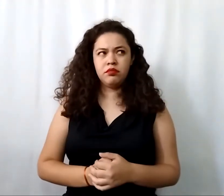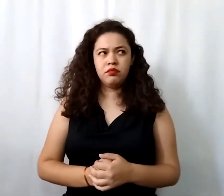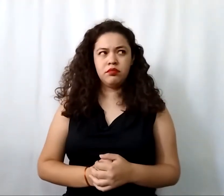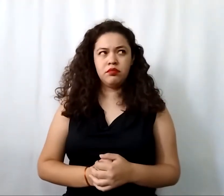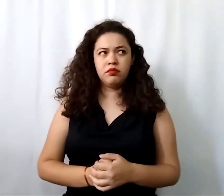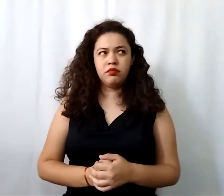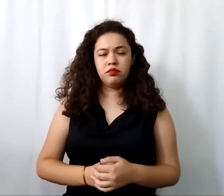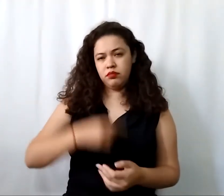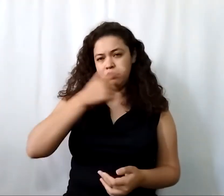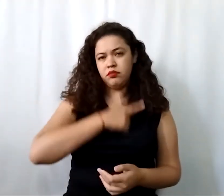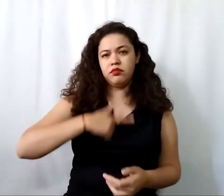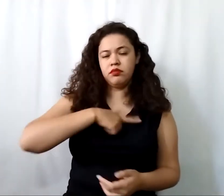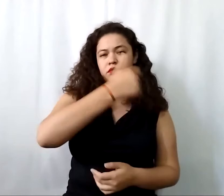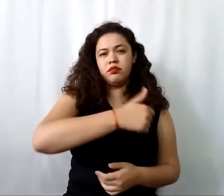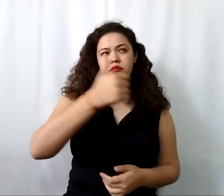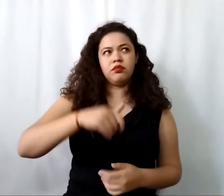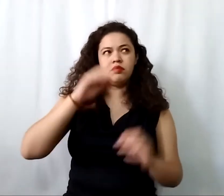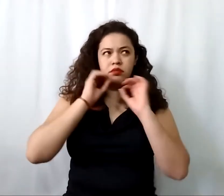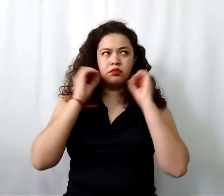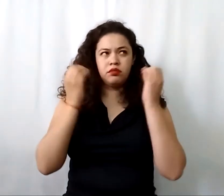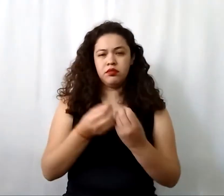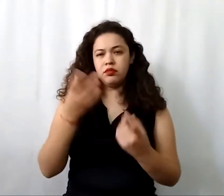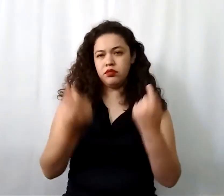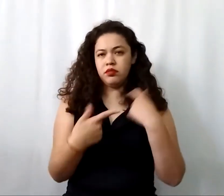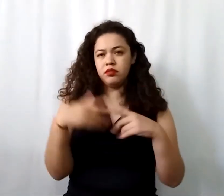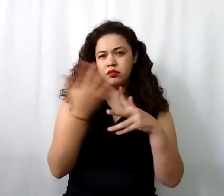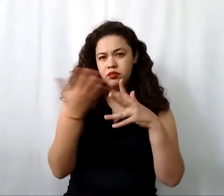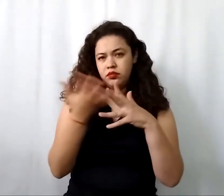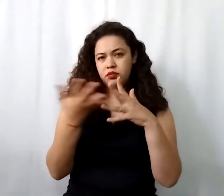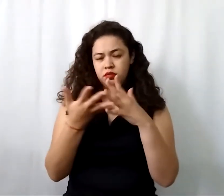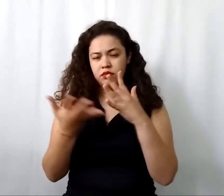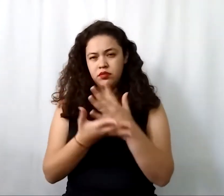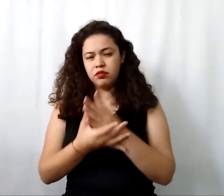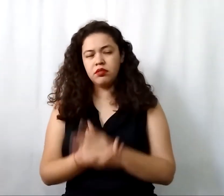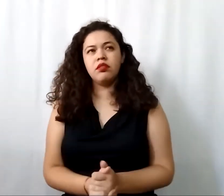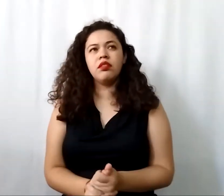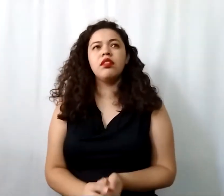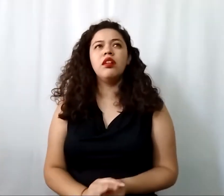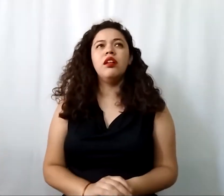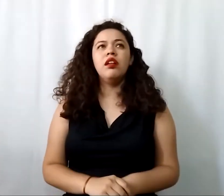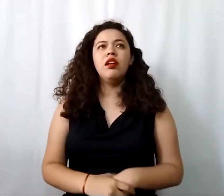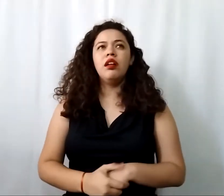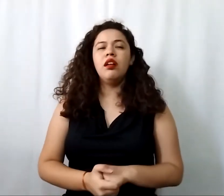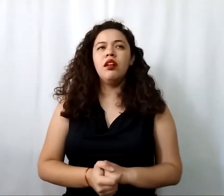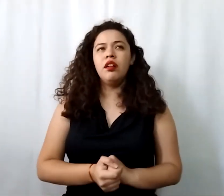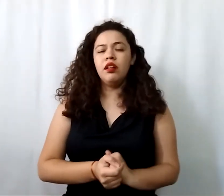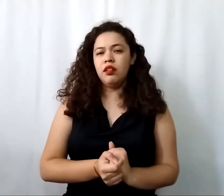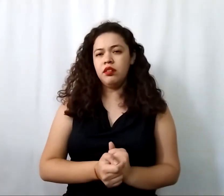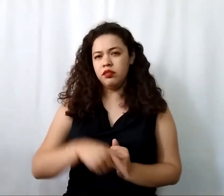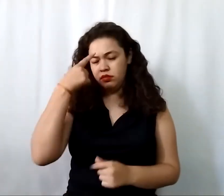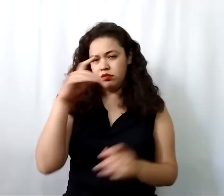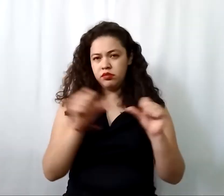al gusto de cada organización. Hay quien le llama divisiones sí, a áreas a nivel de departamento,